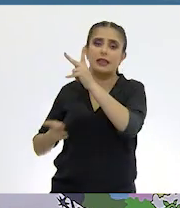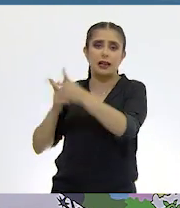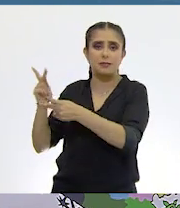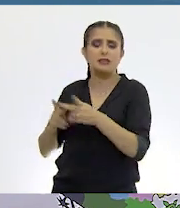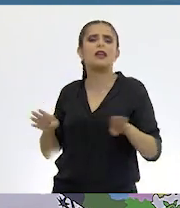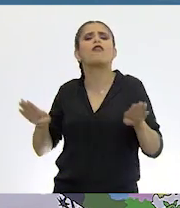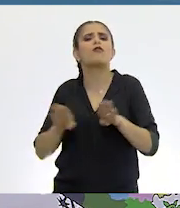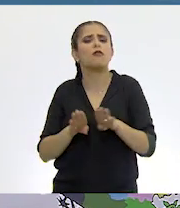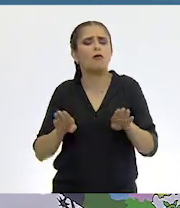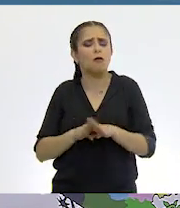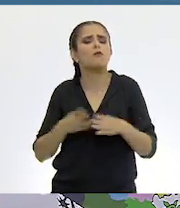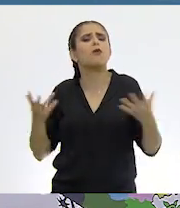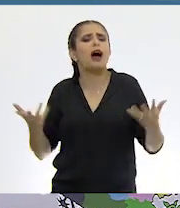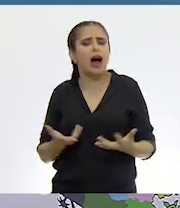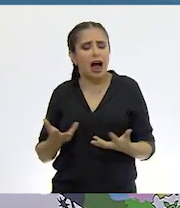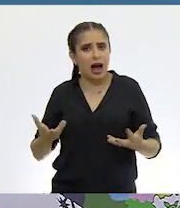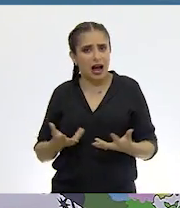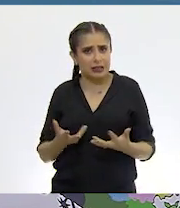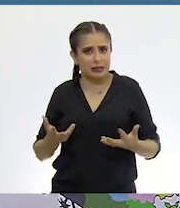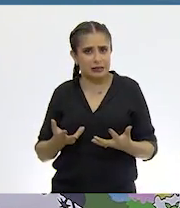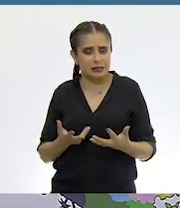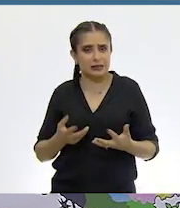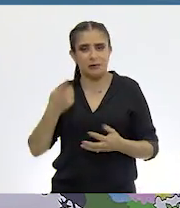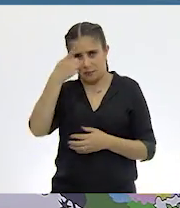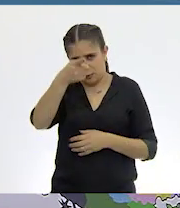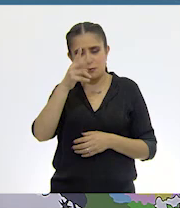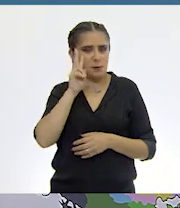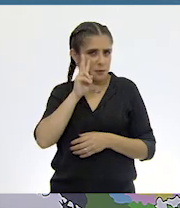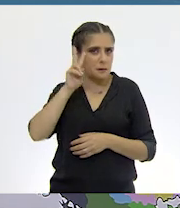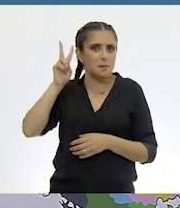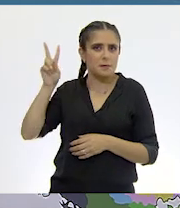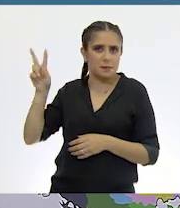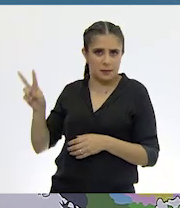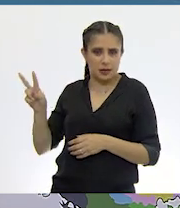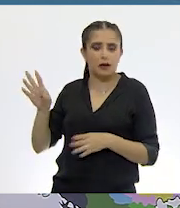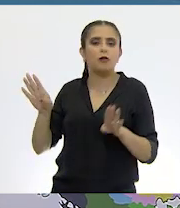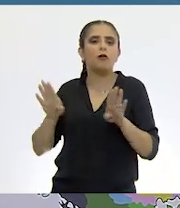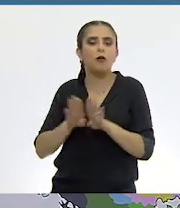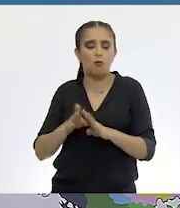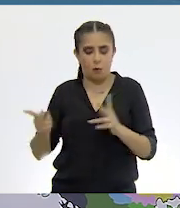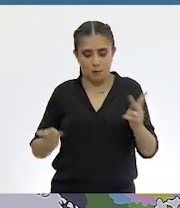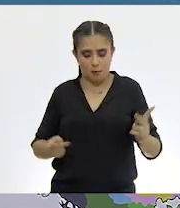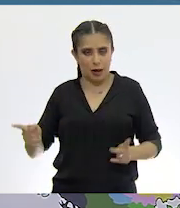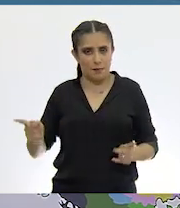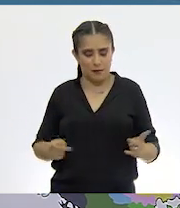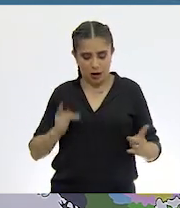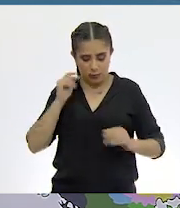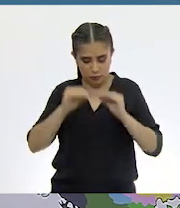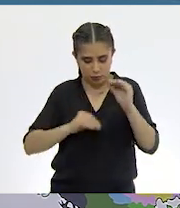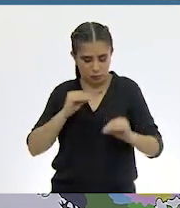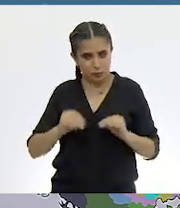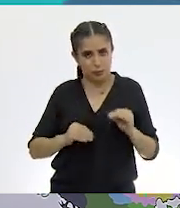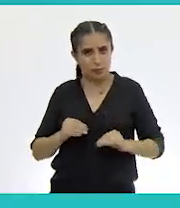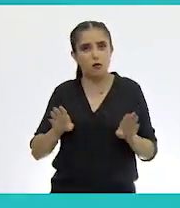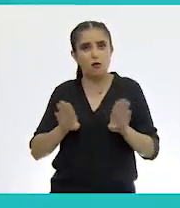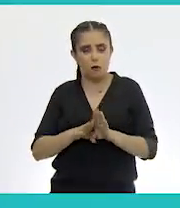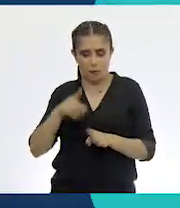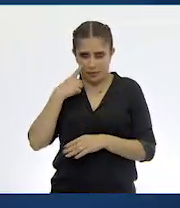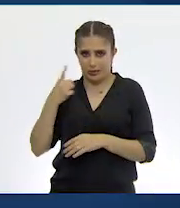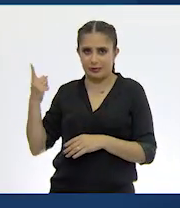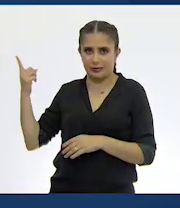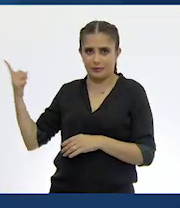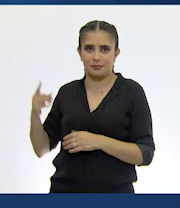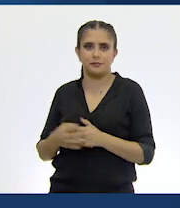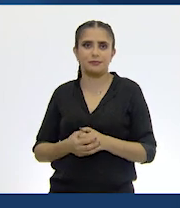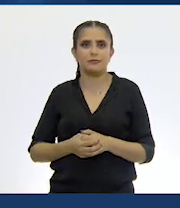manera pues ya se planteó la entrevista, pero para que tú veas precisamente cómo debe de quedar al final tu entrevista ya lista. Y